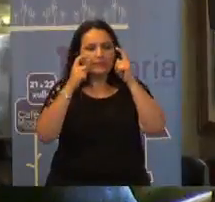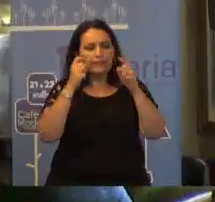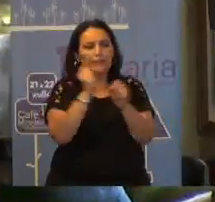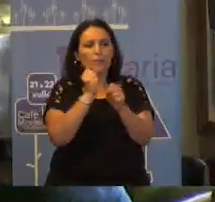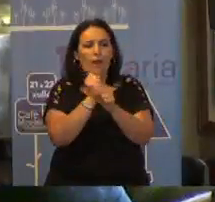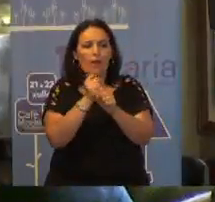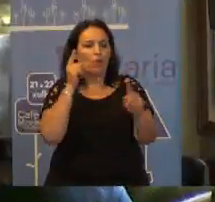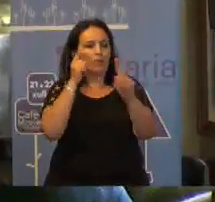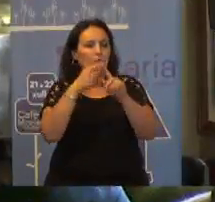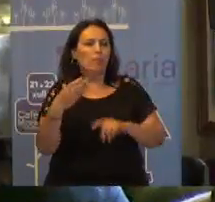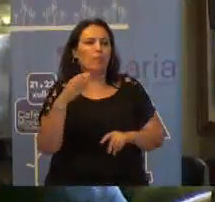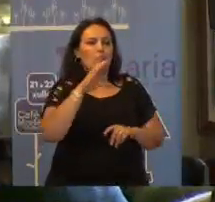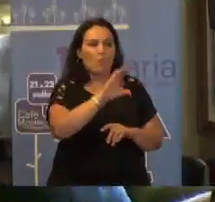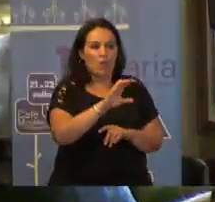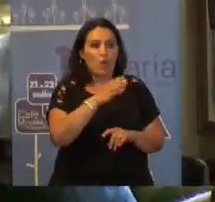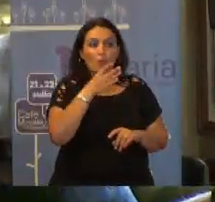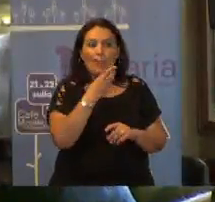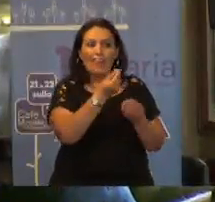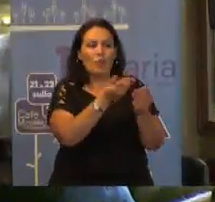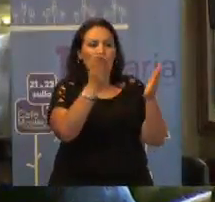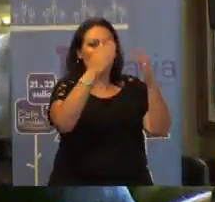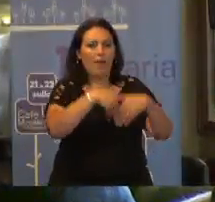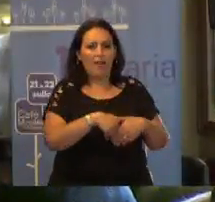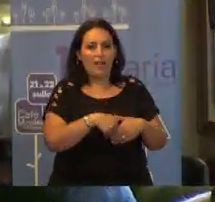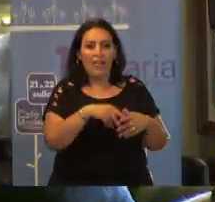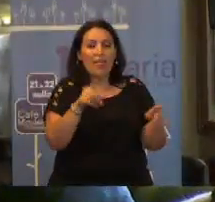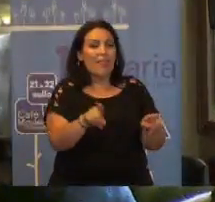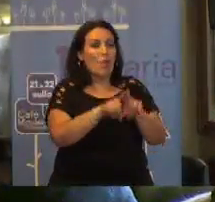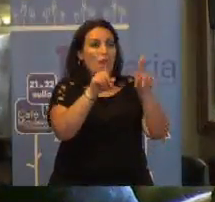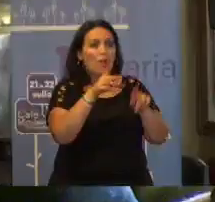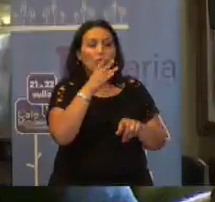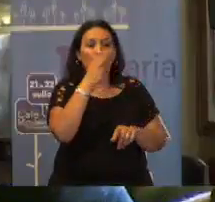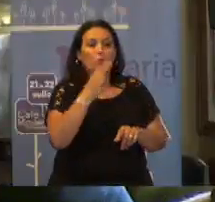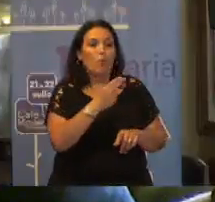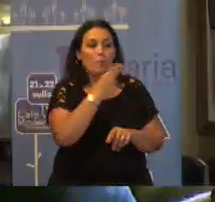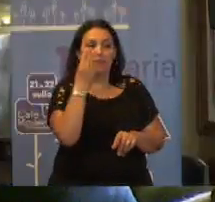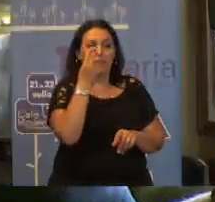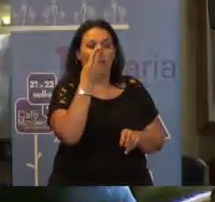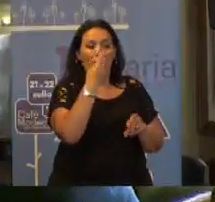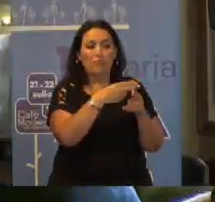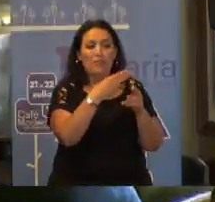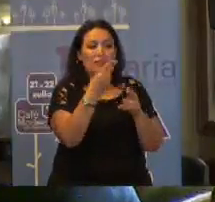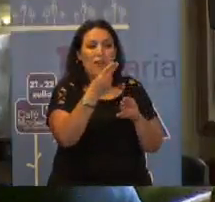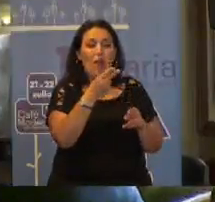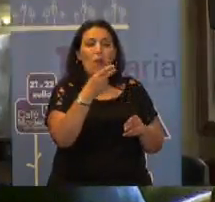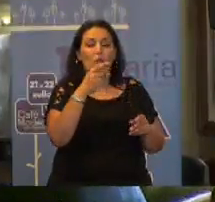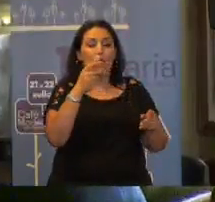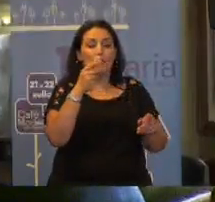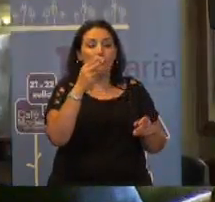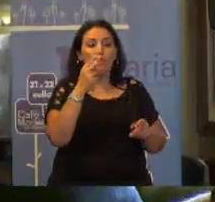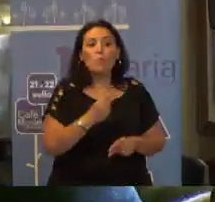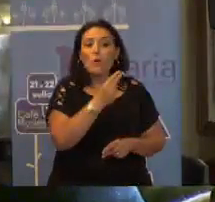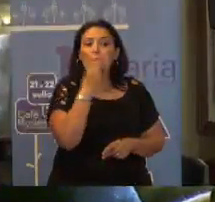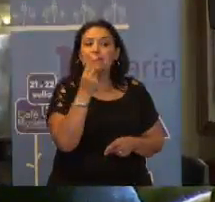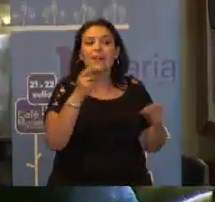é fundamental. Senón, sin eso, calquer promesa electoral, tedes as probas, é dicir, que acaba de pasar a Madrid,